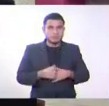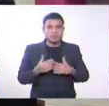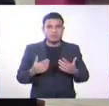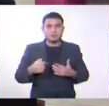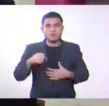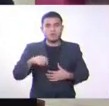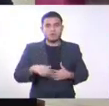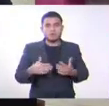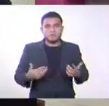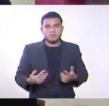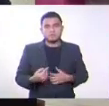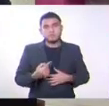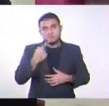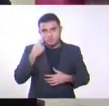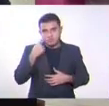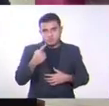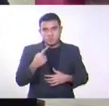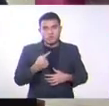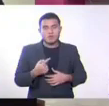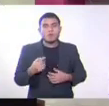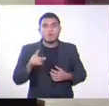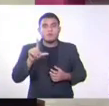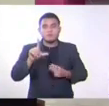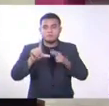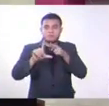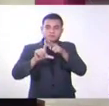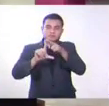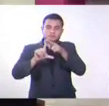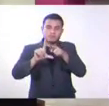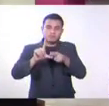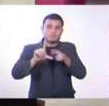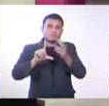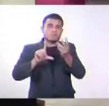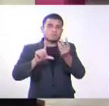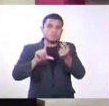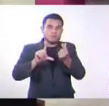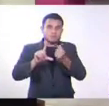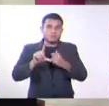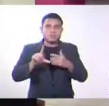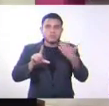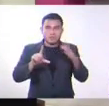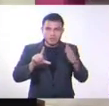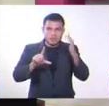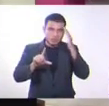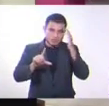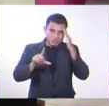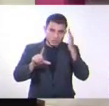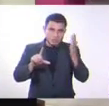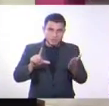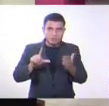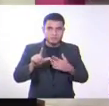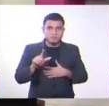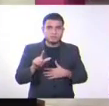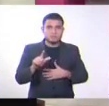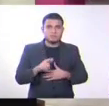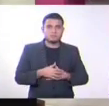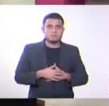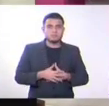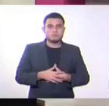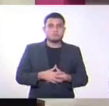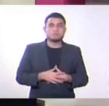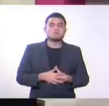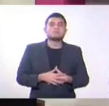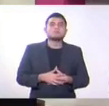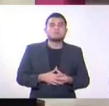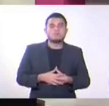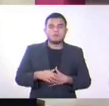reduce a encontrar el valor de la hipotenusa, donde ya conocemos la longitud de este lado en términos de X y